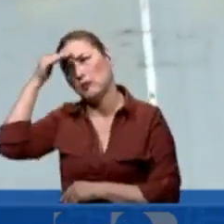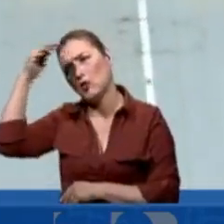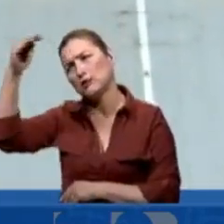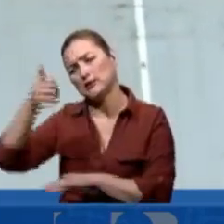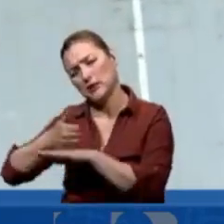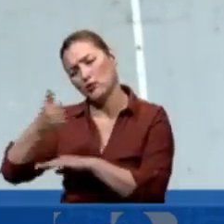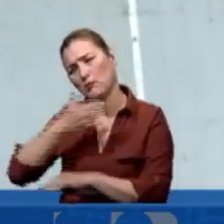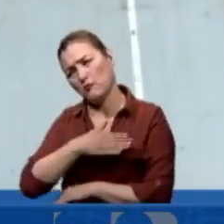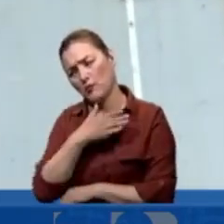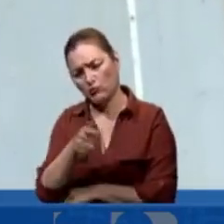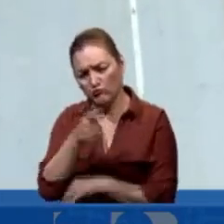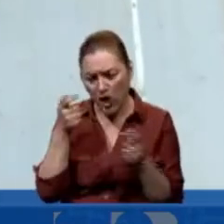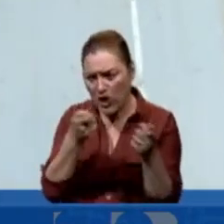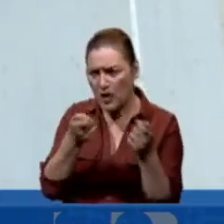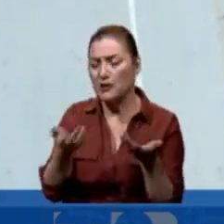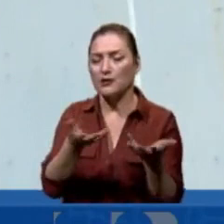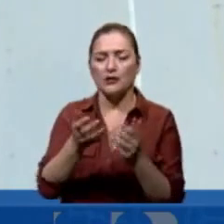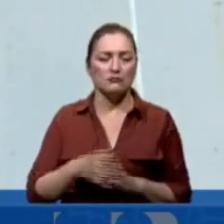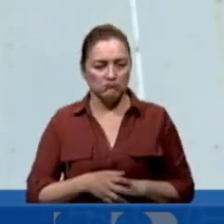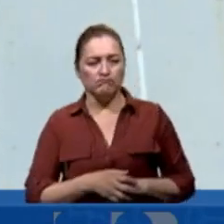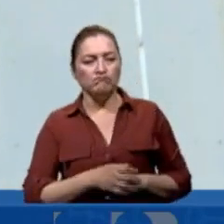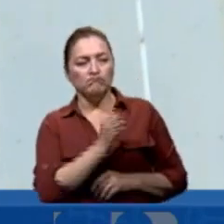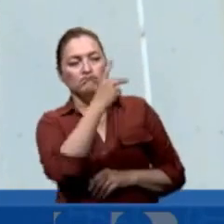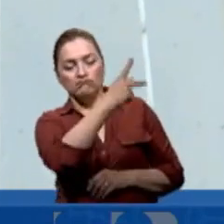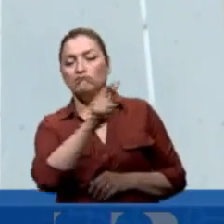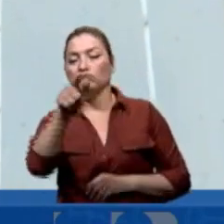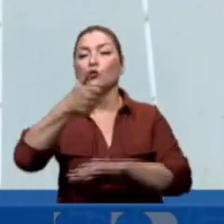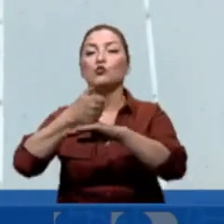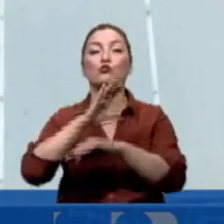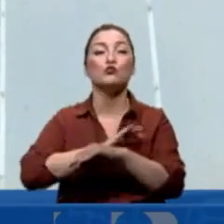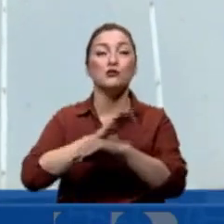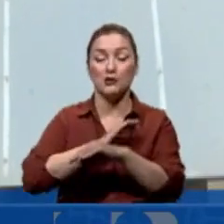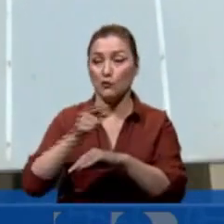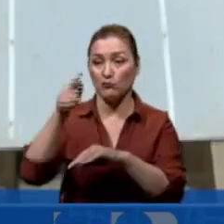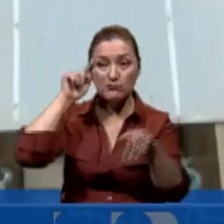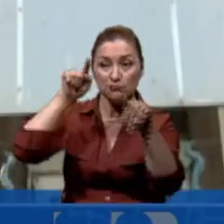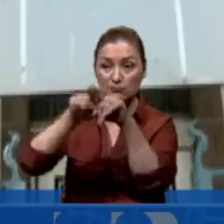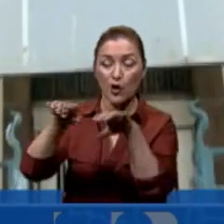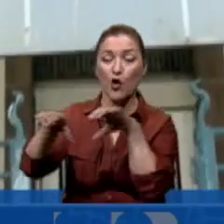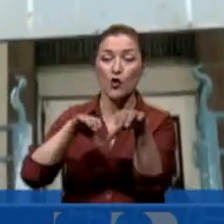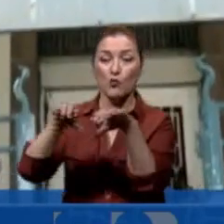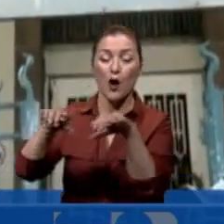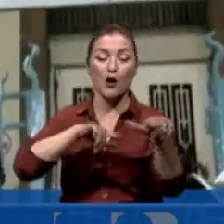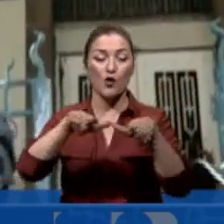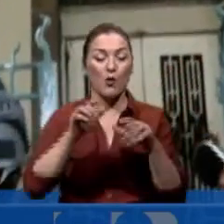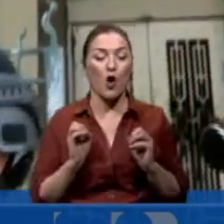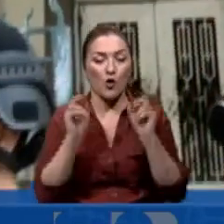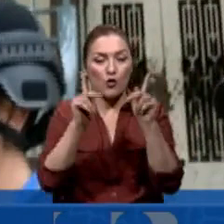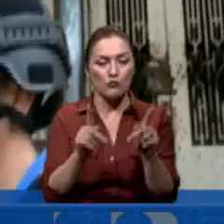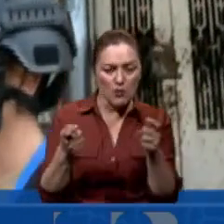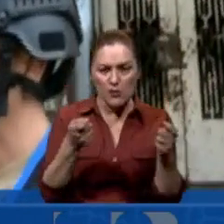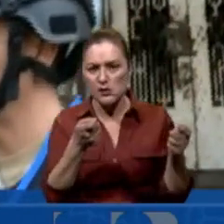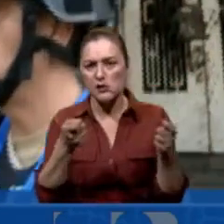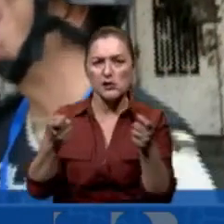la coordinación con las autoridades del municipio y obviamente son espacios que que brindan esa oportunidad para que